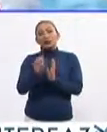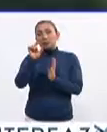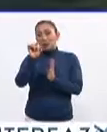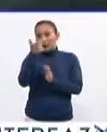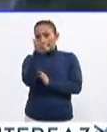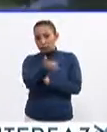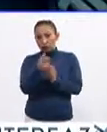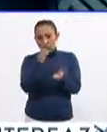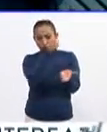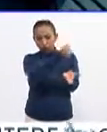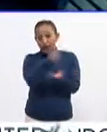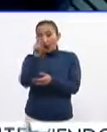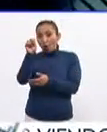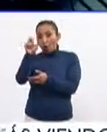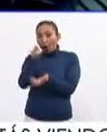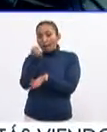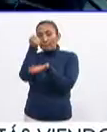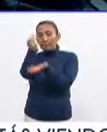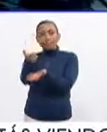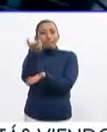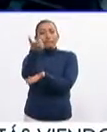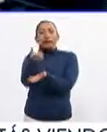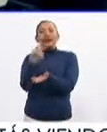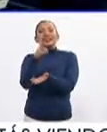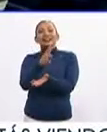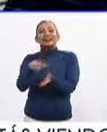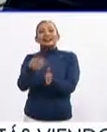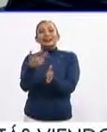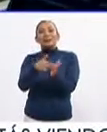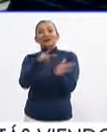3.420.504.520 pesos. Para la UNAM, el monto será de